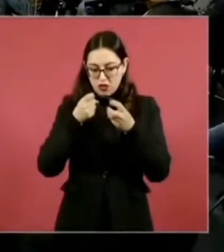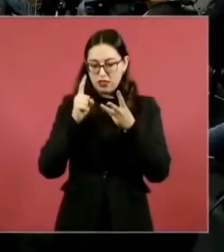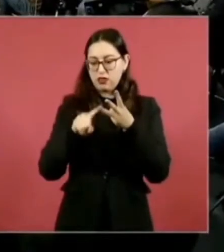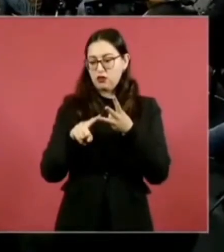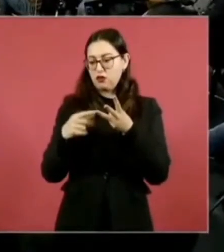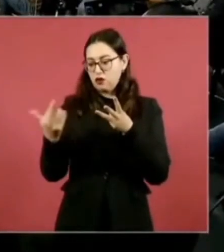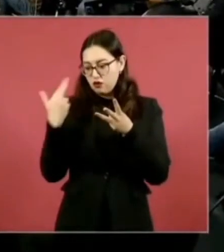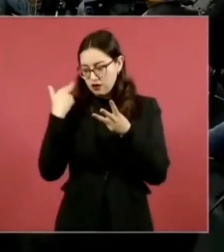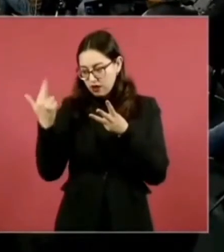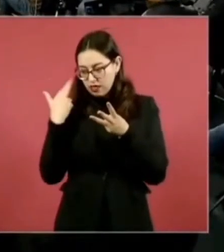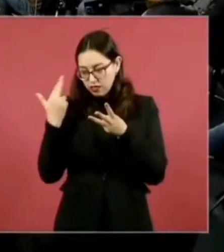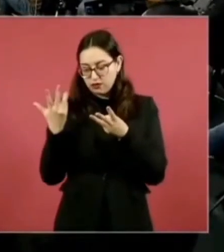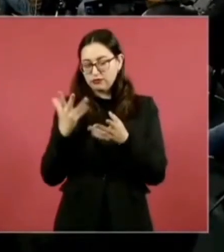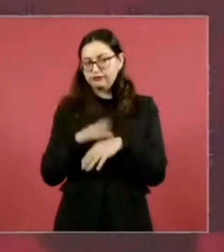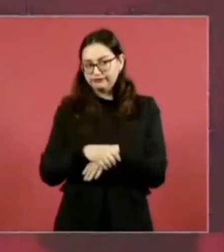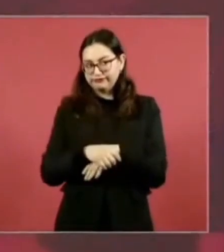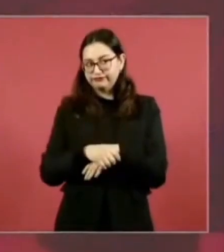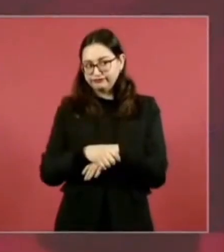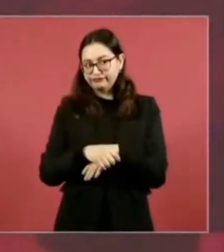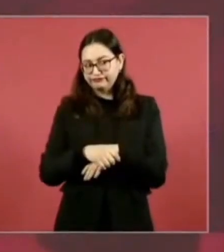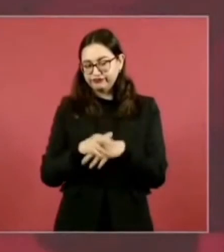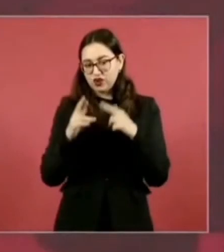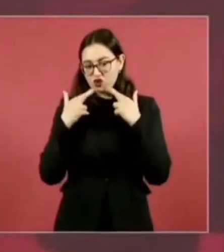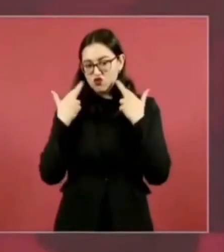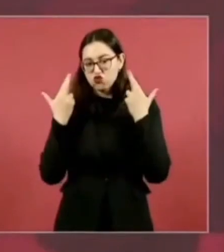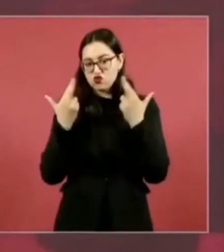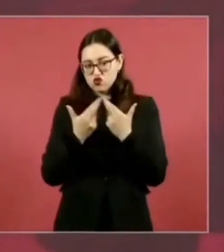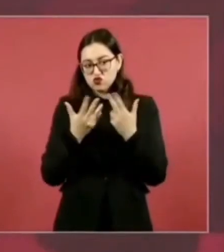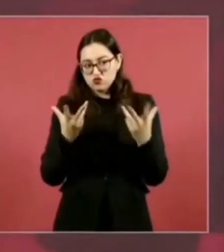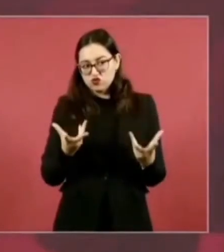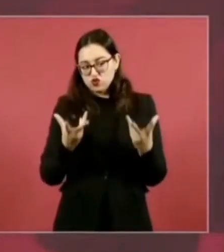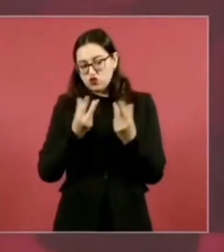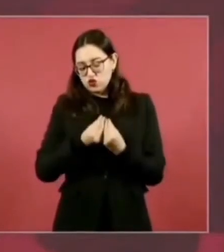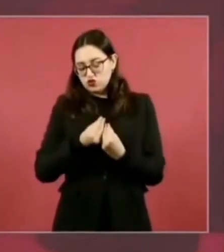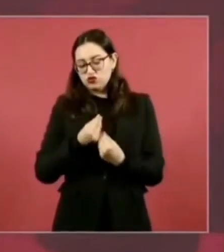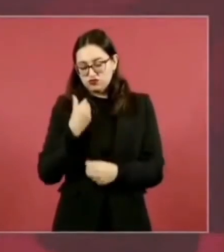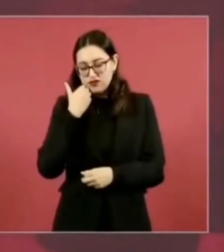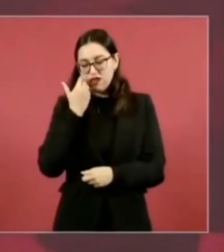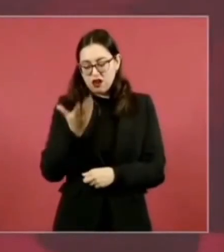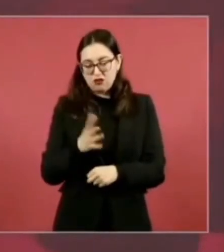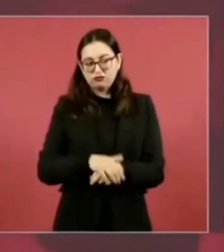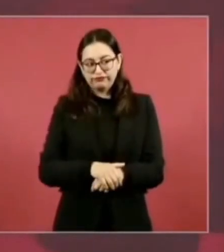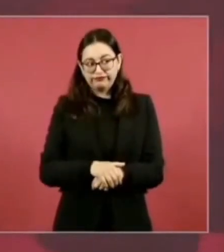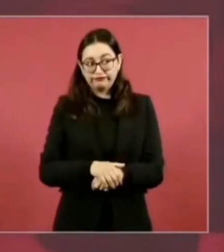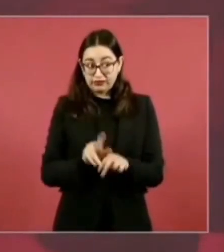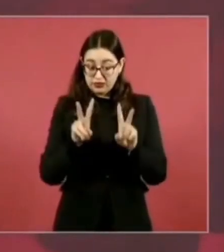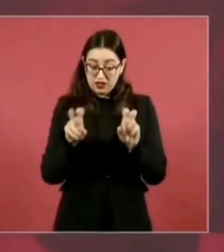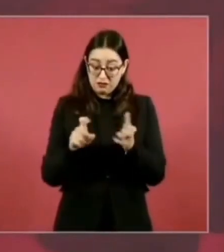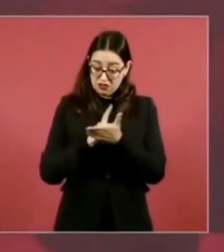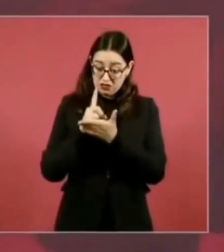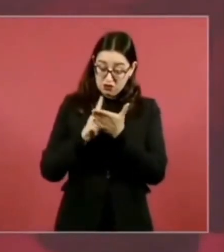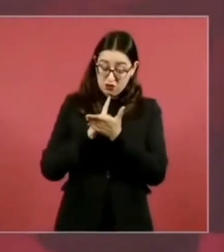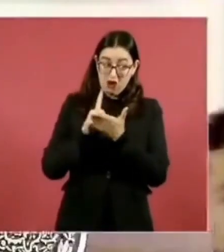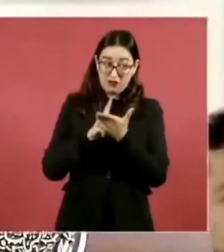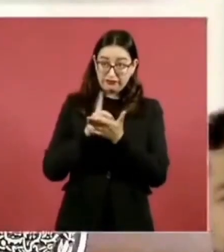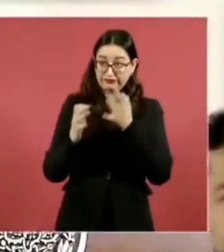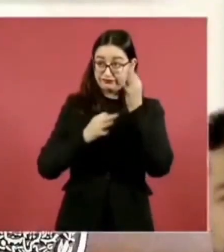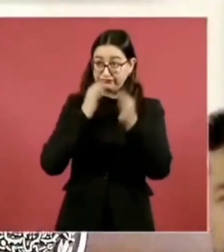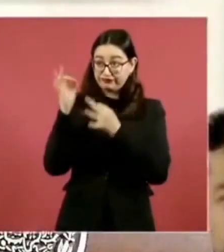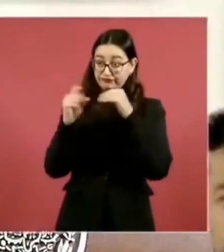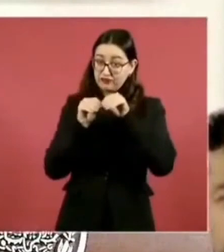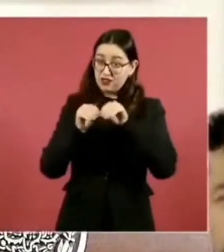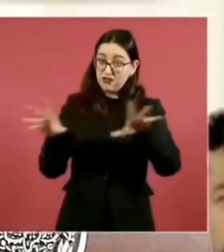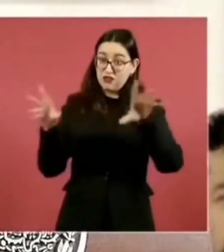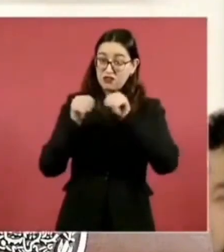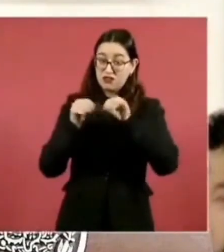porque es que eso sí, a lo mejor llegamos a un acuerdo en eso, es muy importante.